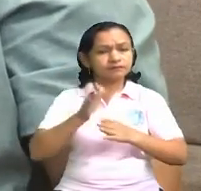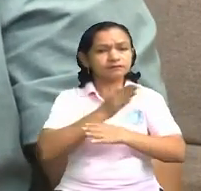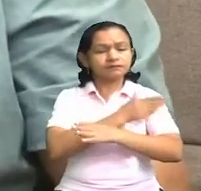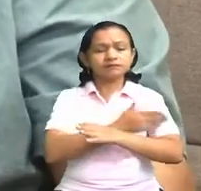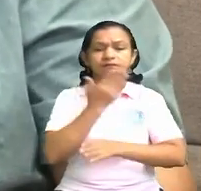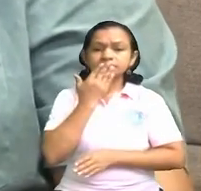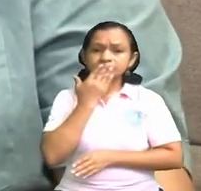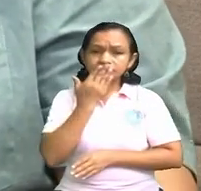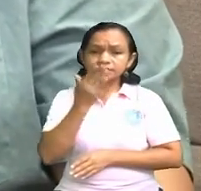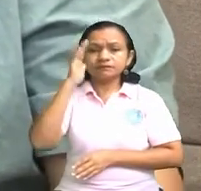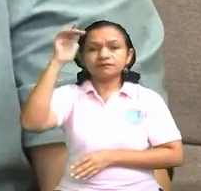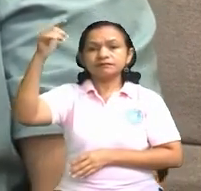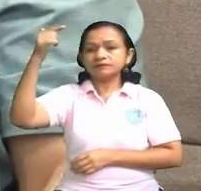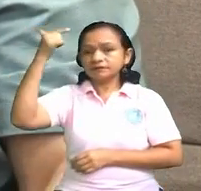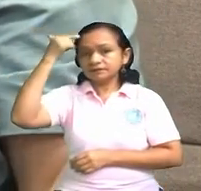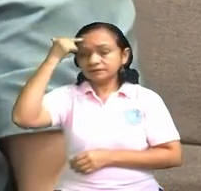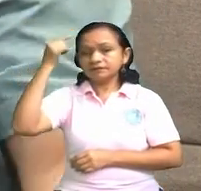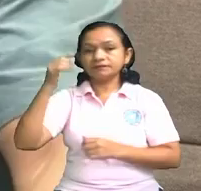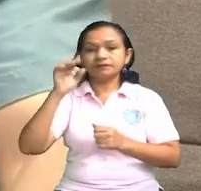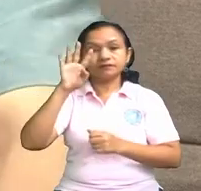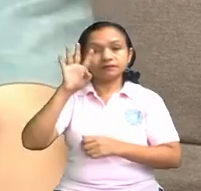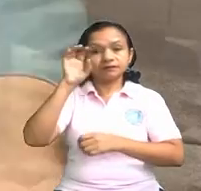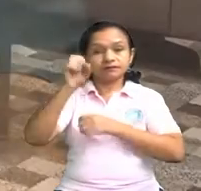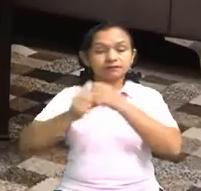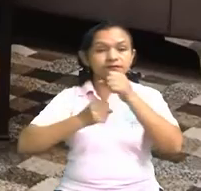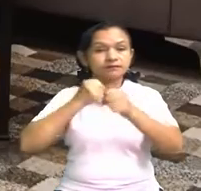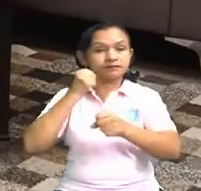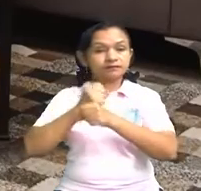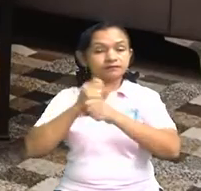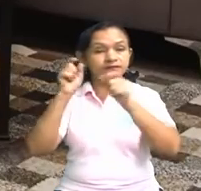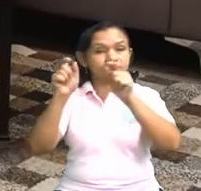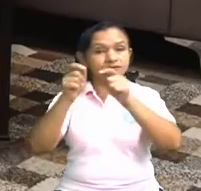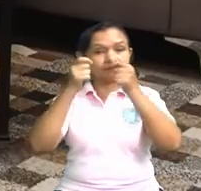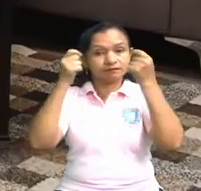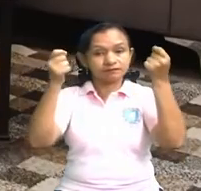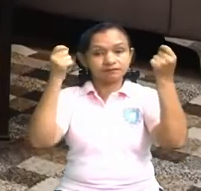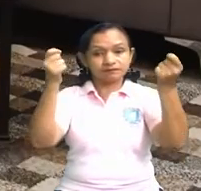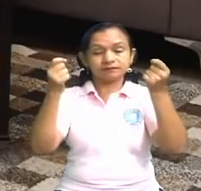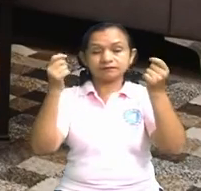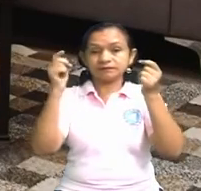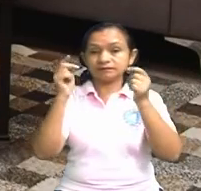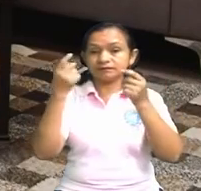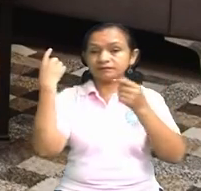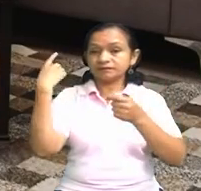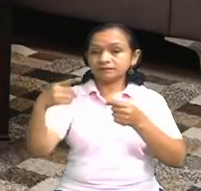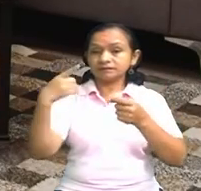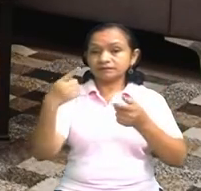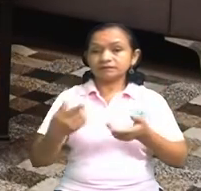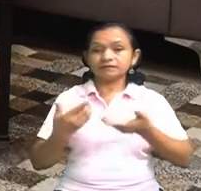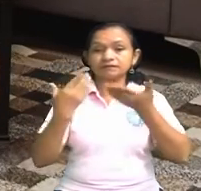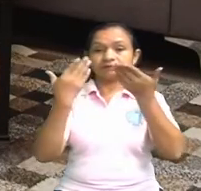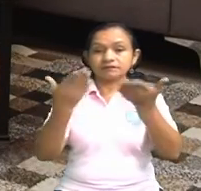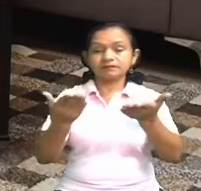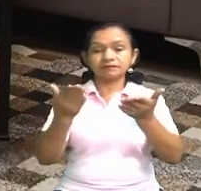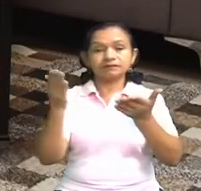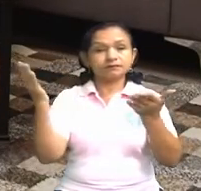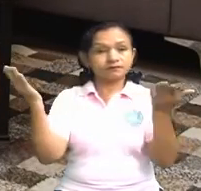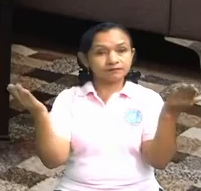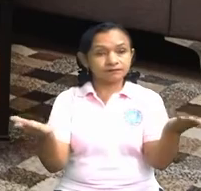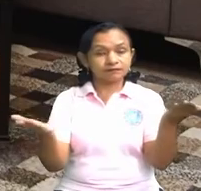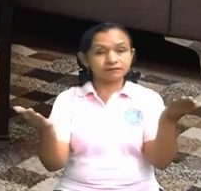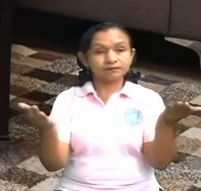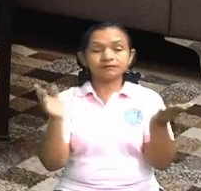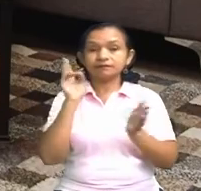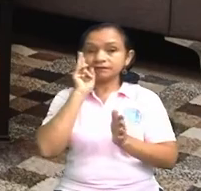como buen gobierno. 40 años y 40 se celebran años dentro de un proceso integral de restitución de derechos que, sin duda alguna,